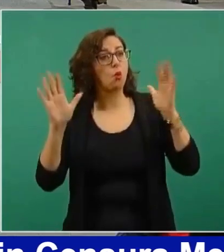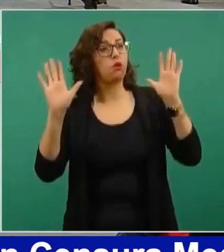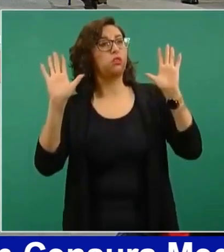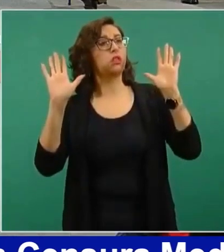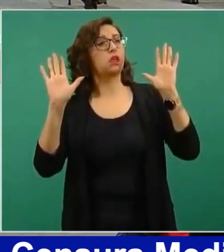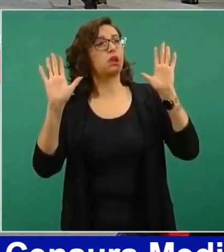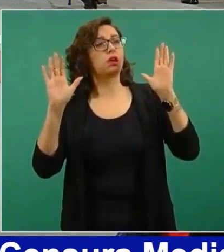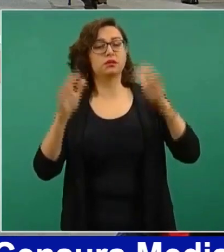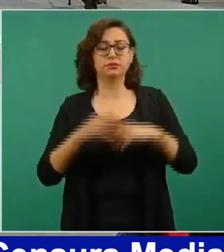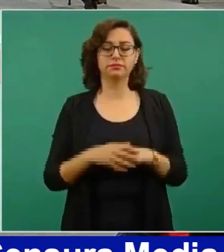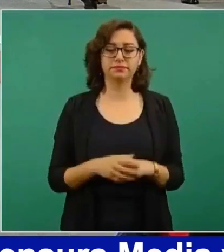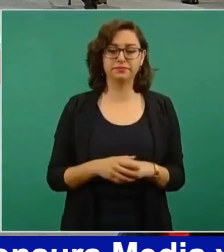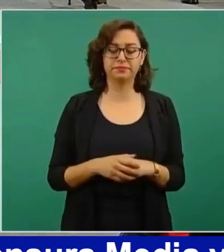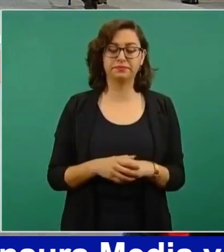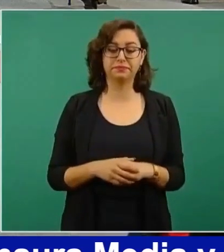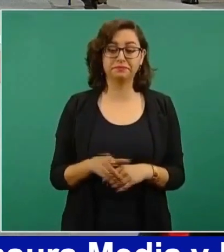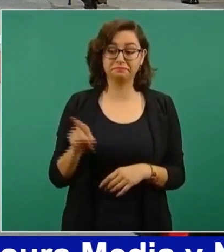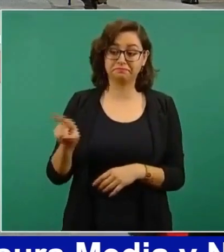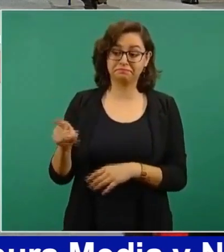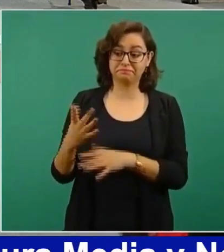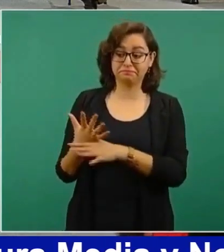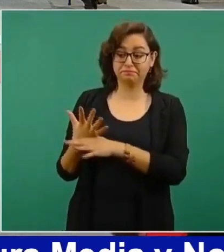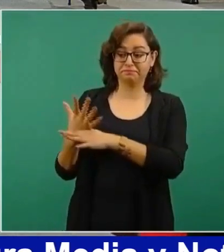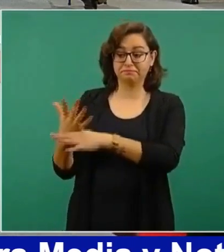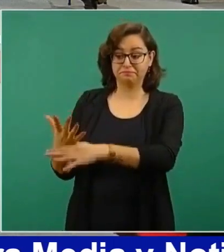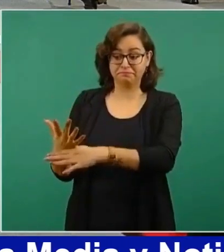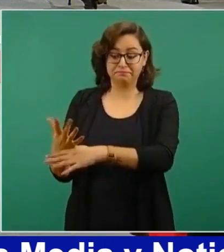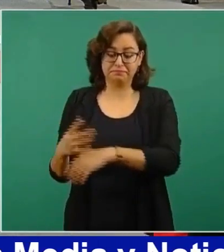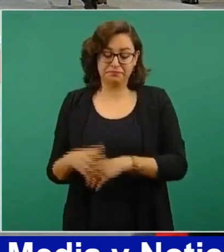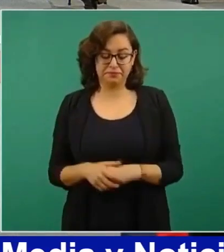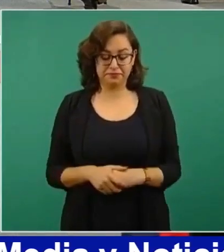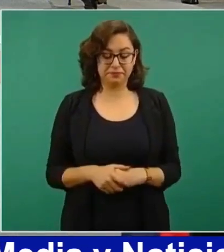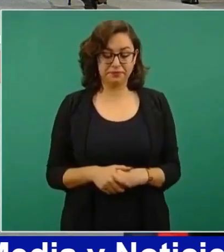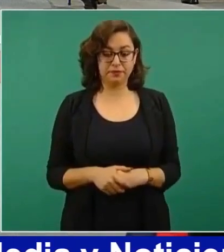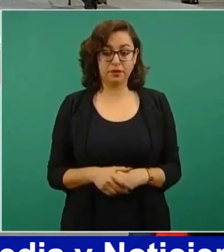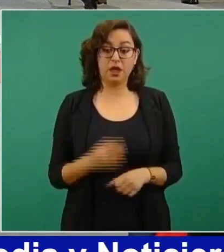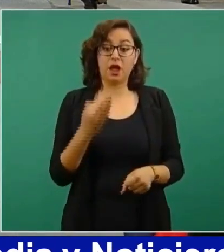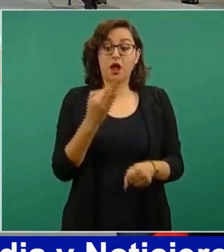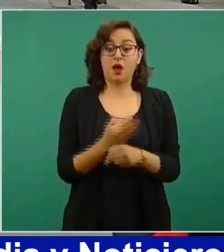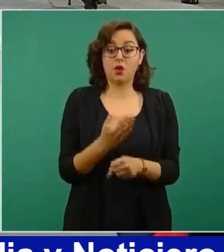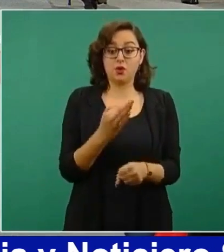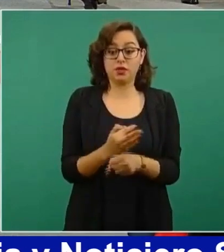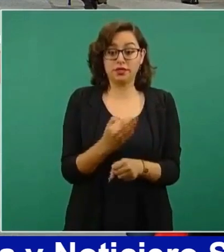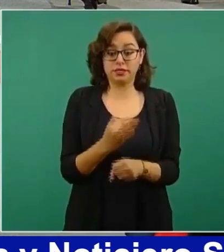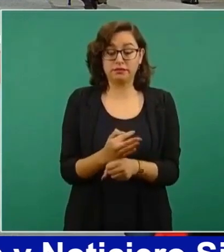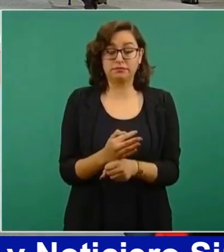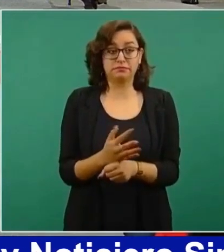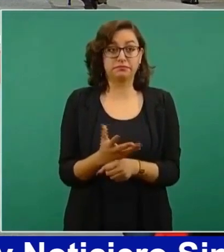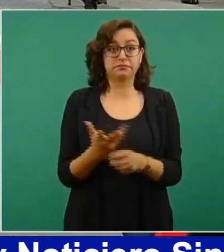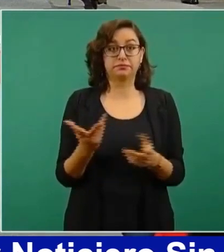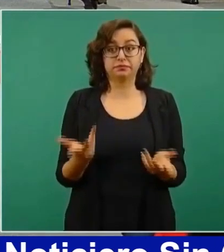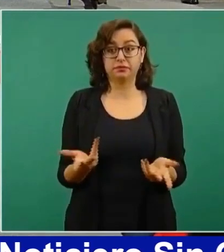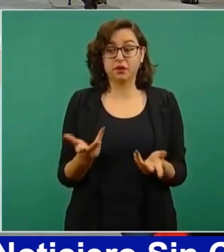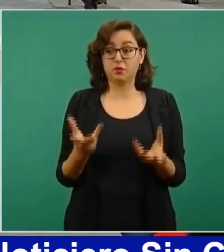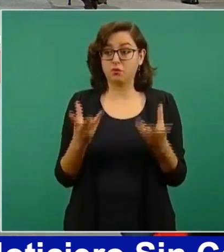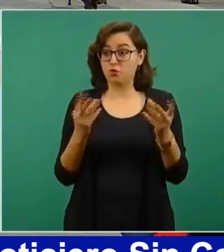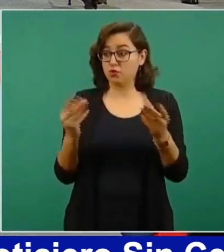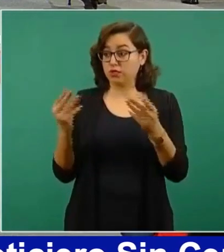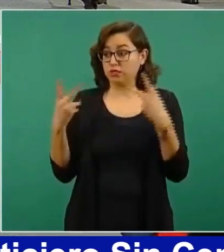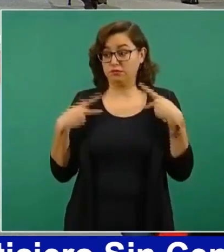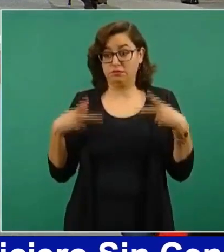hay mexicanos que exigen que haya, por supuesto, elecciones